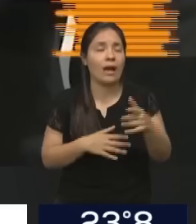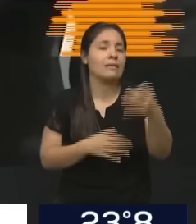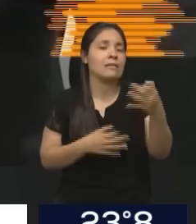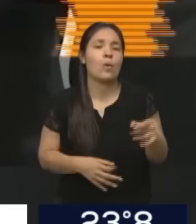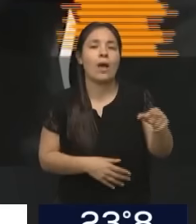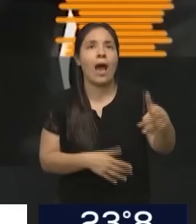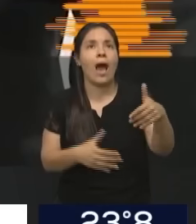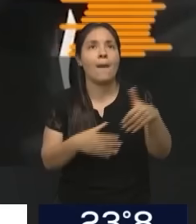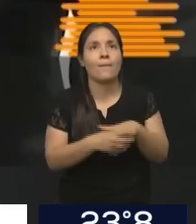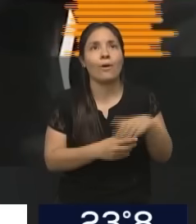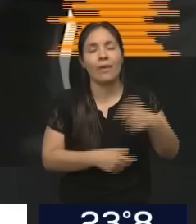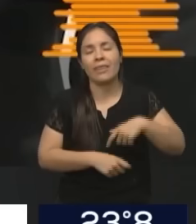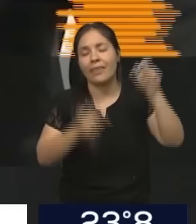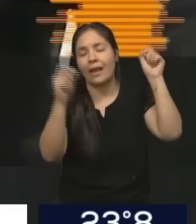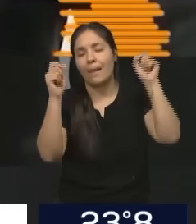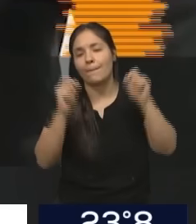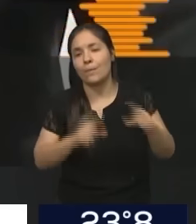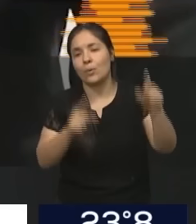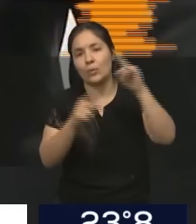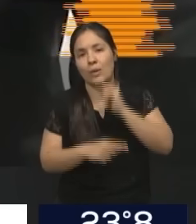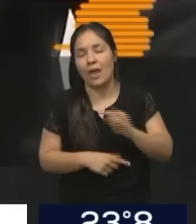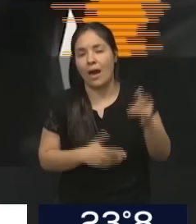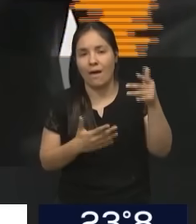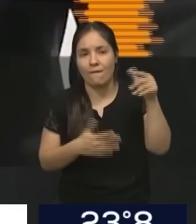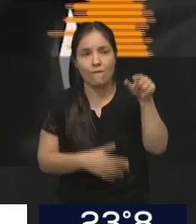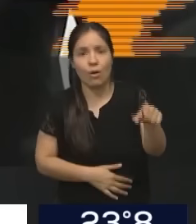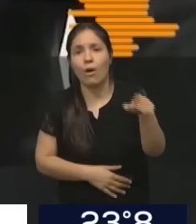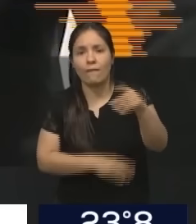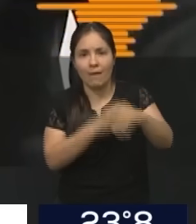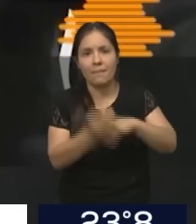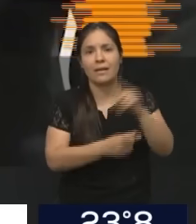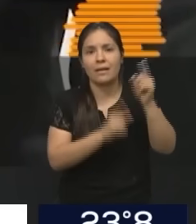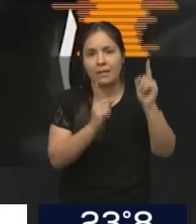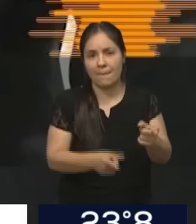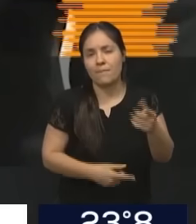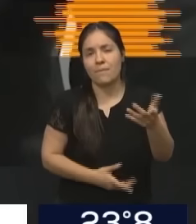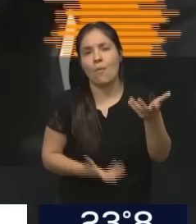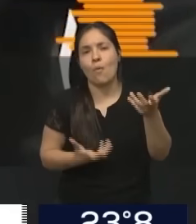la puta que se parió vos y toda tu familia, boluda.